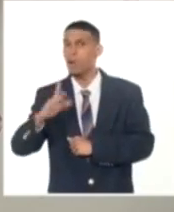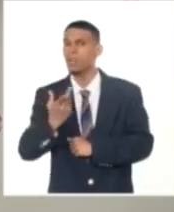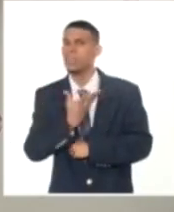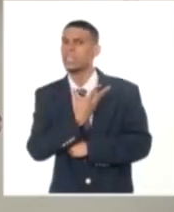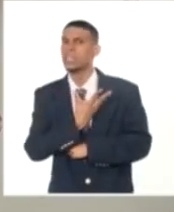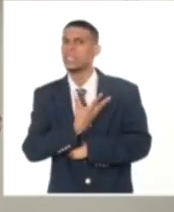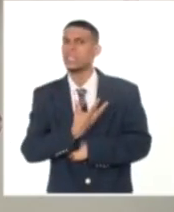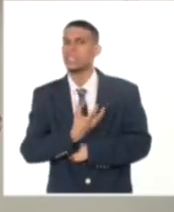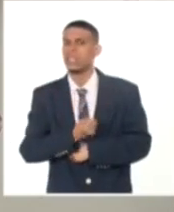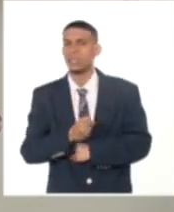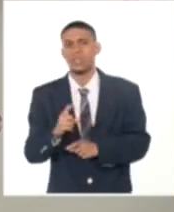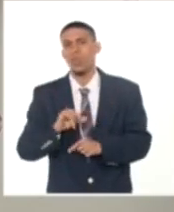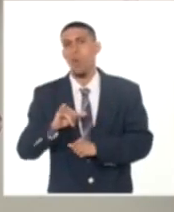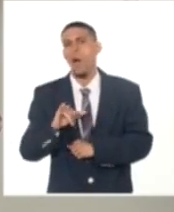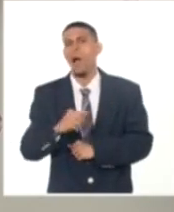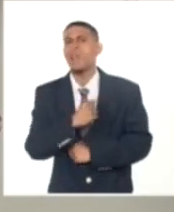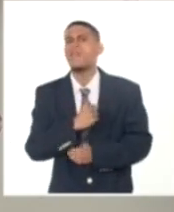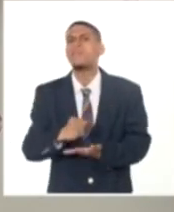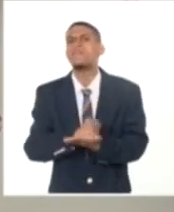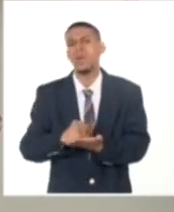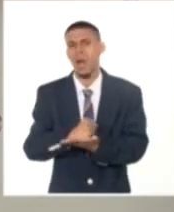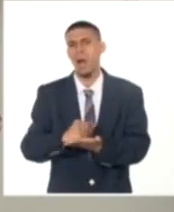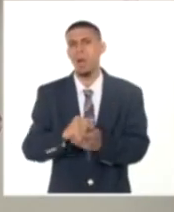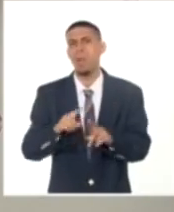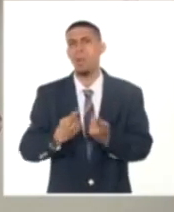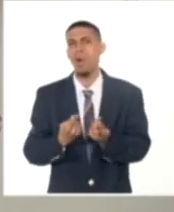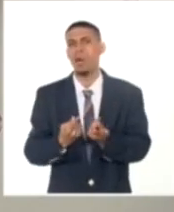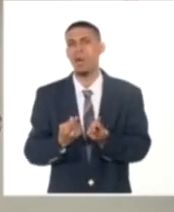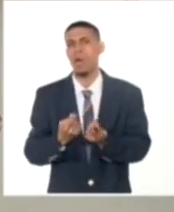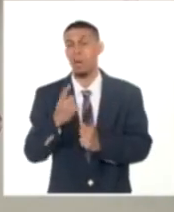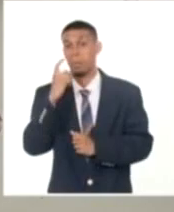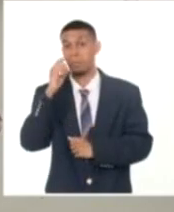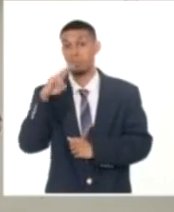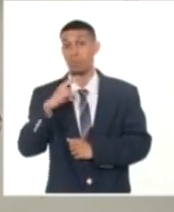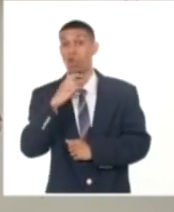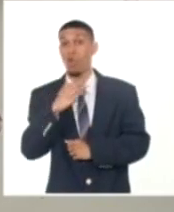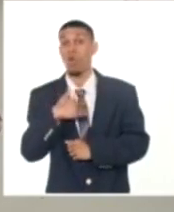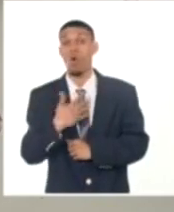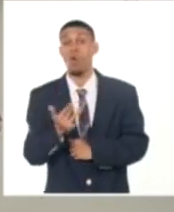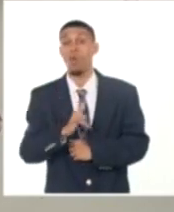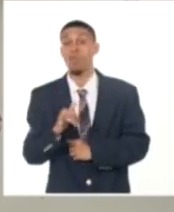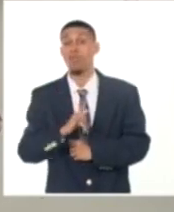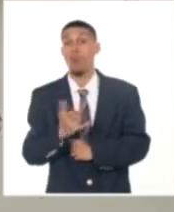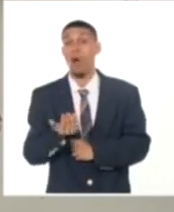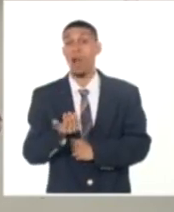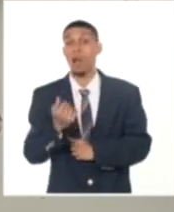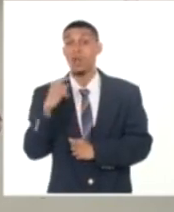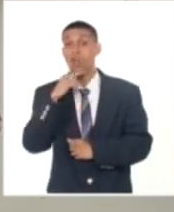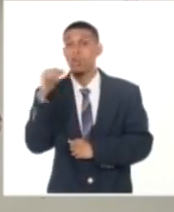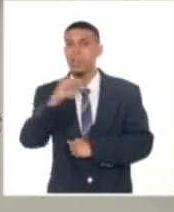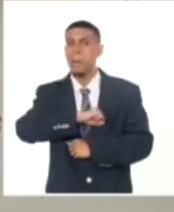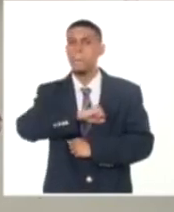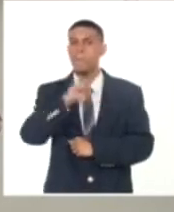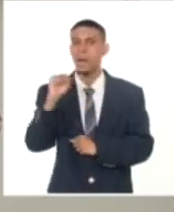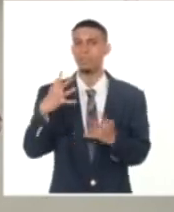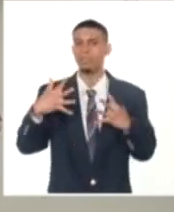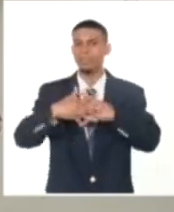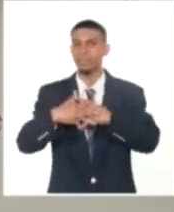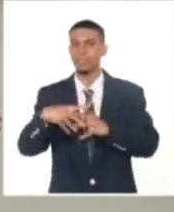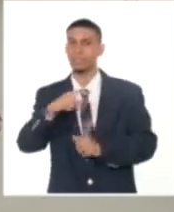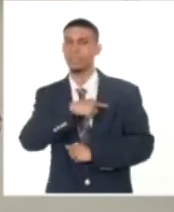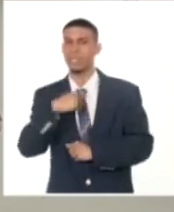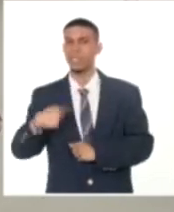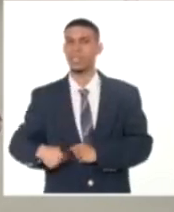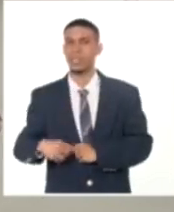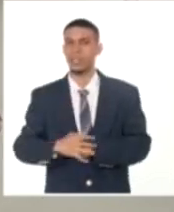francés, han dado la misión a la ministra de Exteriores de Alemania de control de daños en la visita que inició hoy a China. ¿Y qué nos